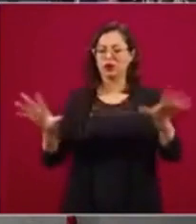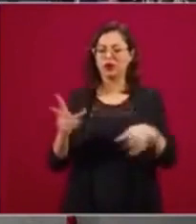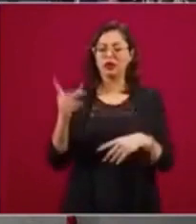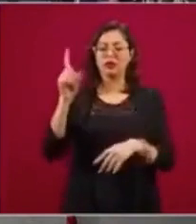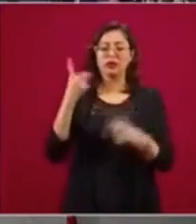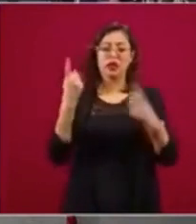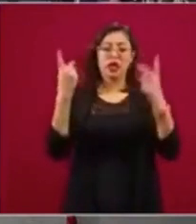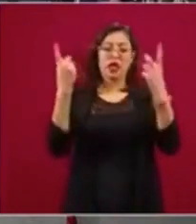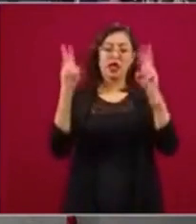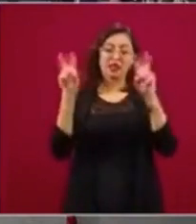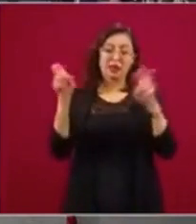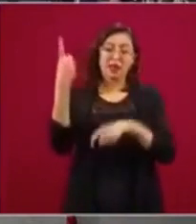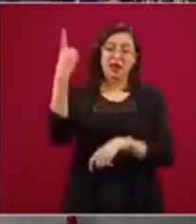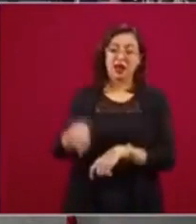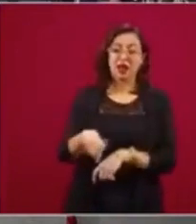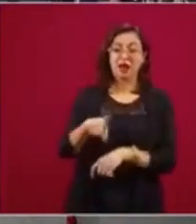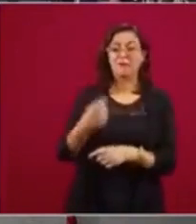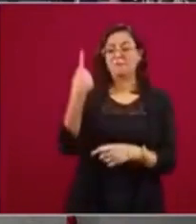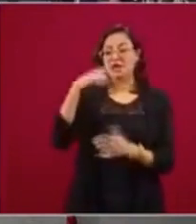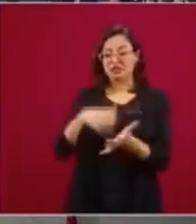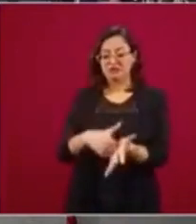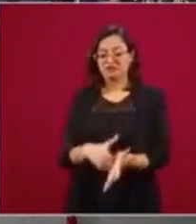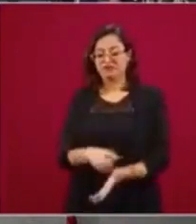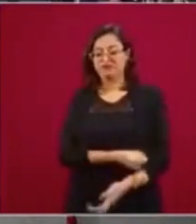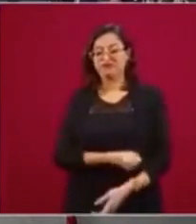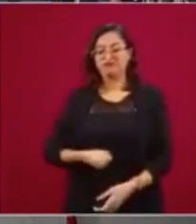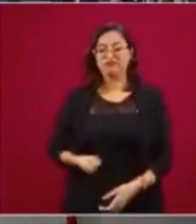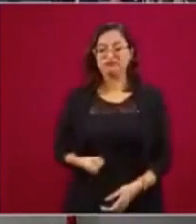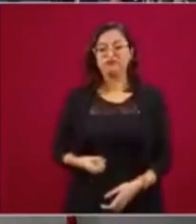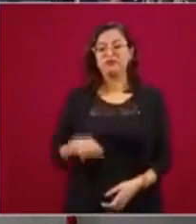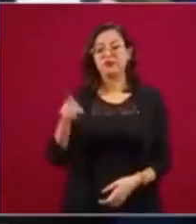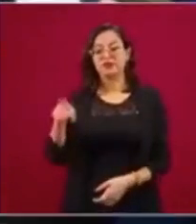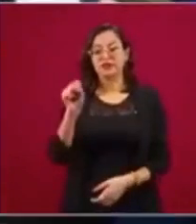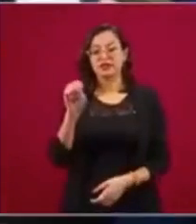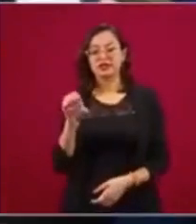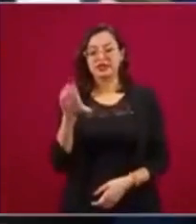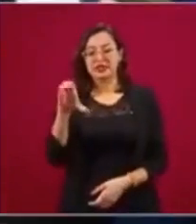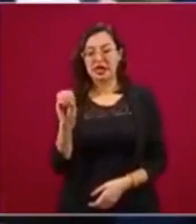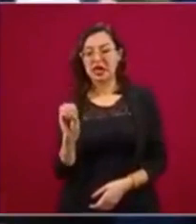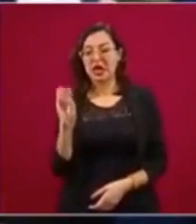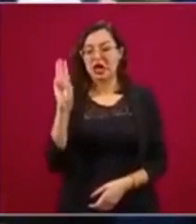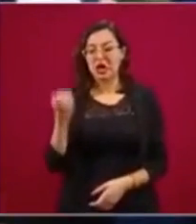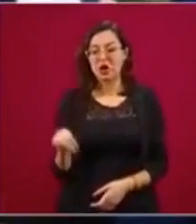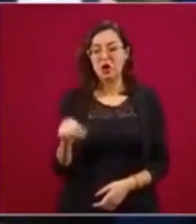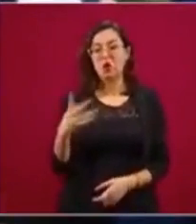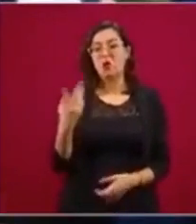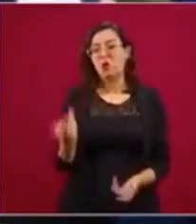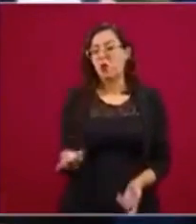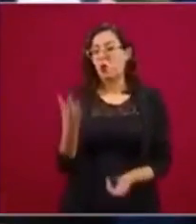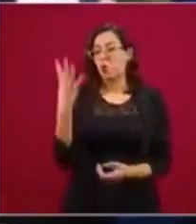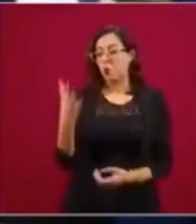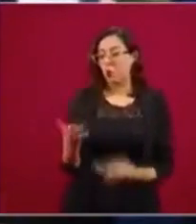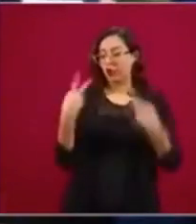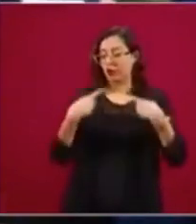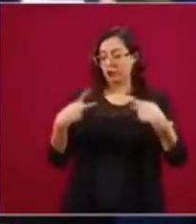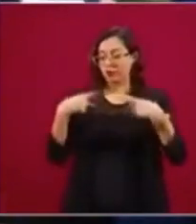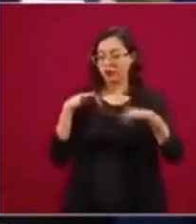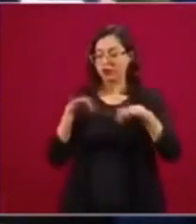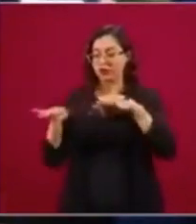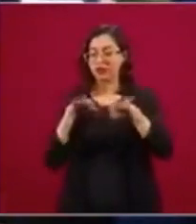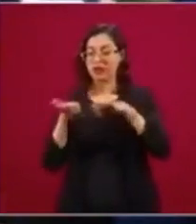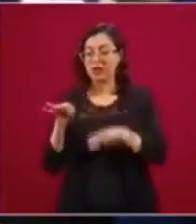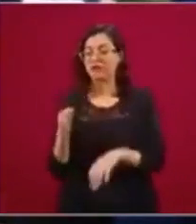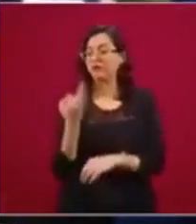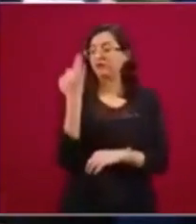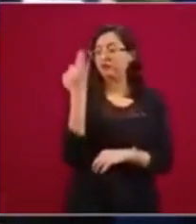austeridad que usted emitió hace algunas semanas, en la Secretaría de Economía, 3 de cada 4 trabajadores se podrían quedar sin